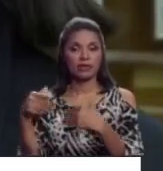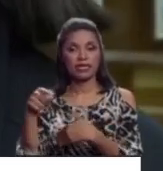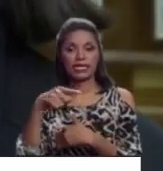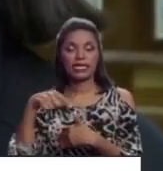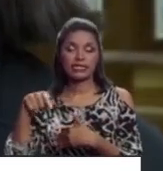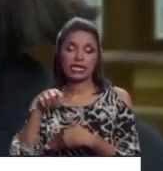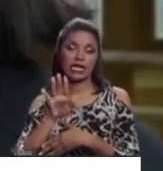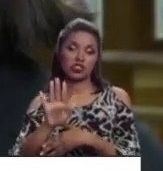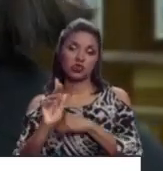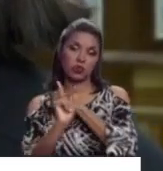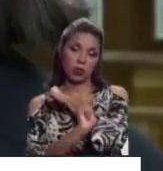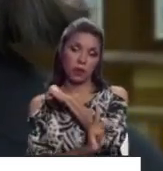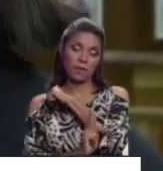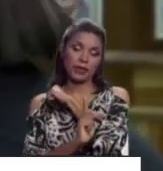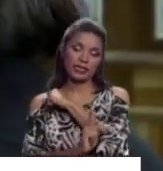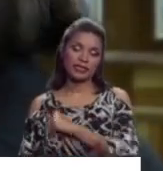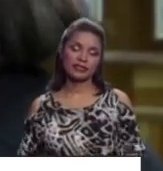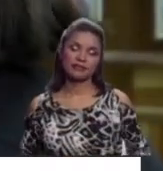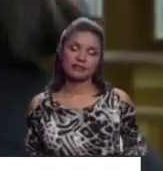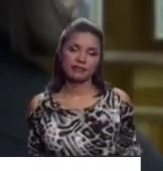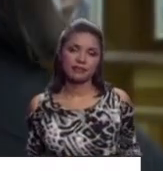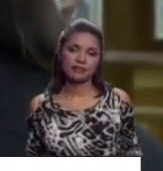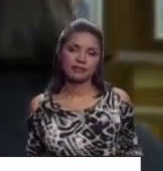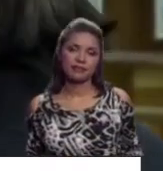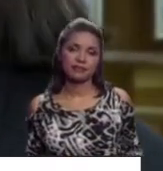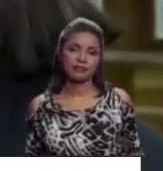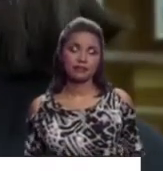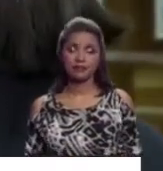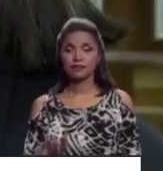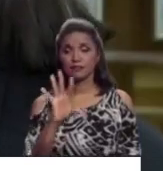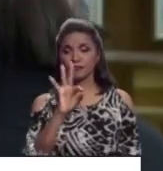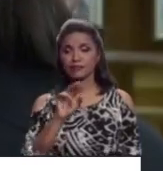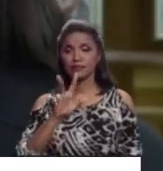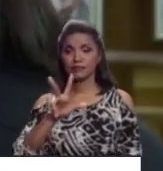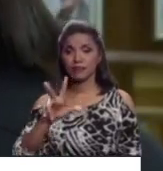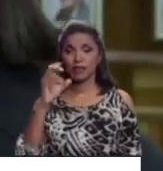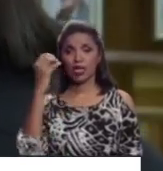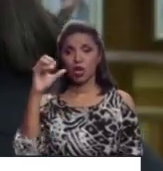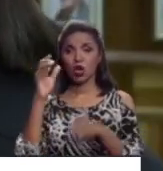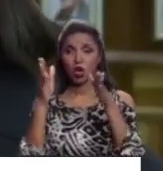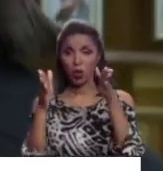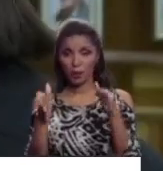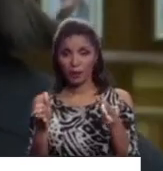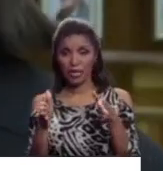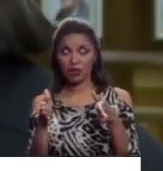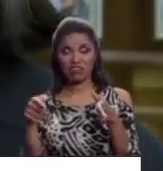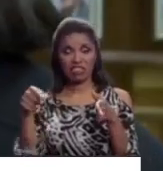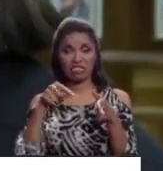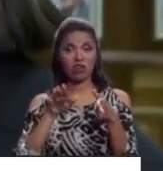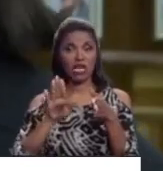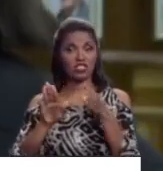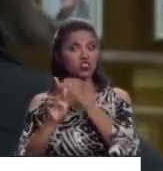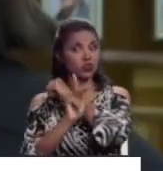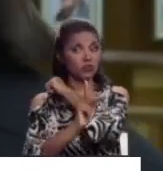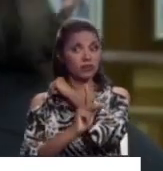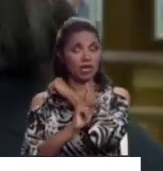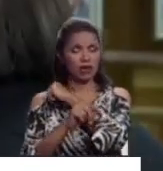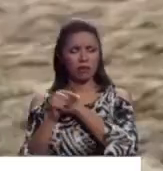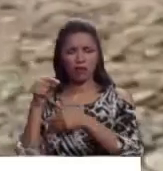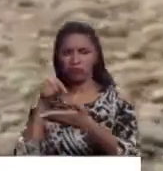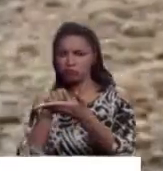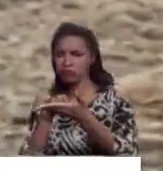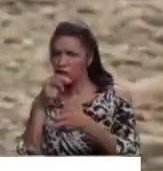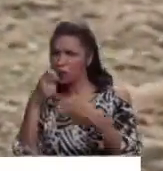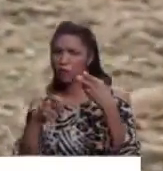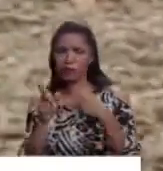deportando. Estamos haciendo eso con los ciudadanos colombianos, ya llevamos 93. Y lo seguiremos haciendo con todas aquellas personas que presenten un